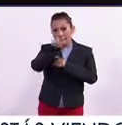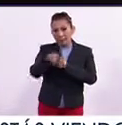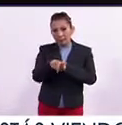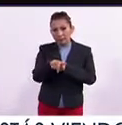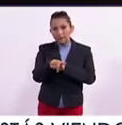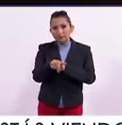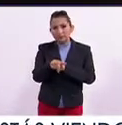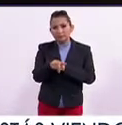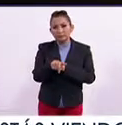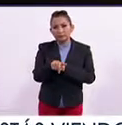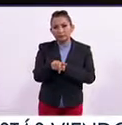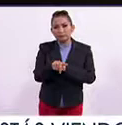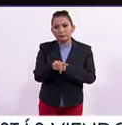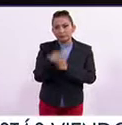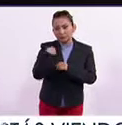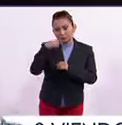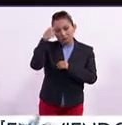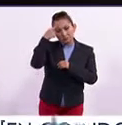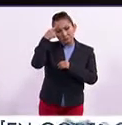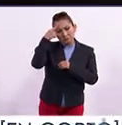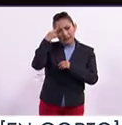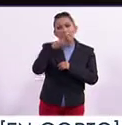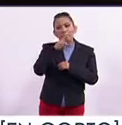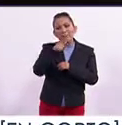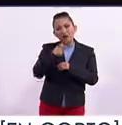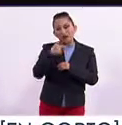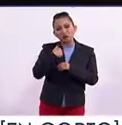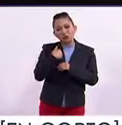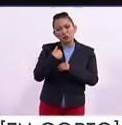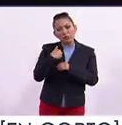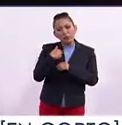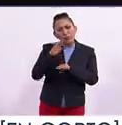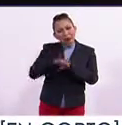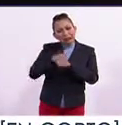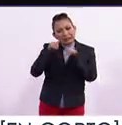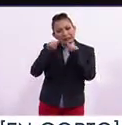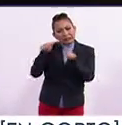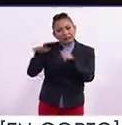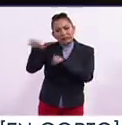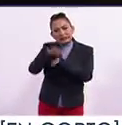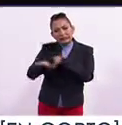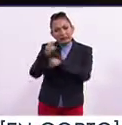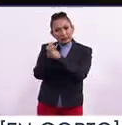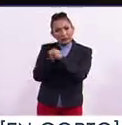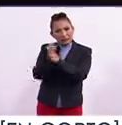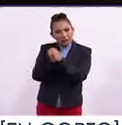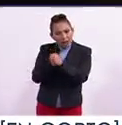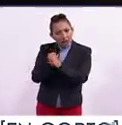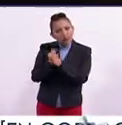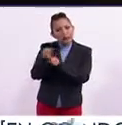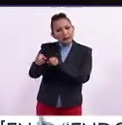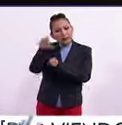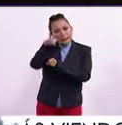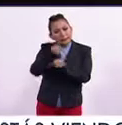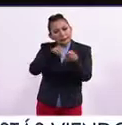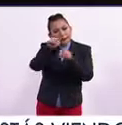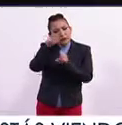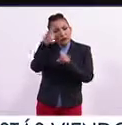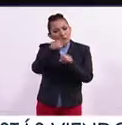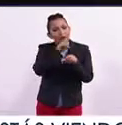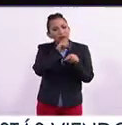pensé que era mejor para mí dedicarme principalmente a la parte de investigación y tener la parte práctica